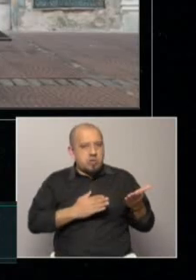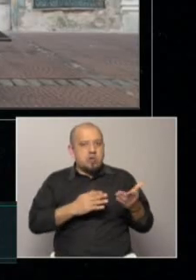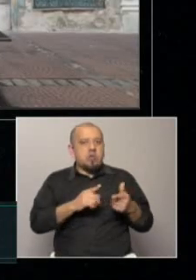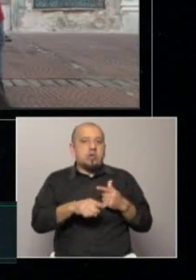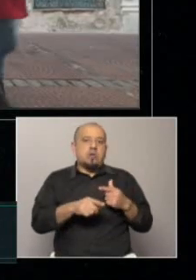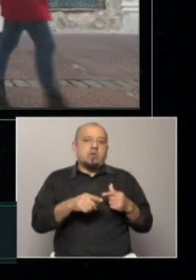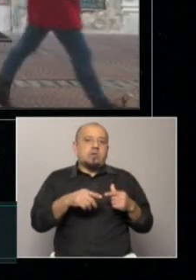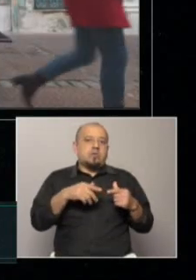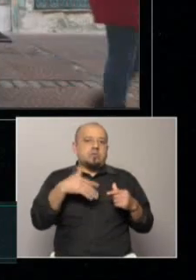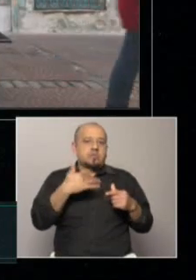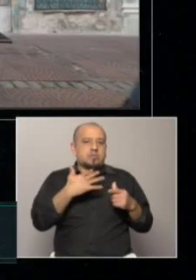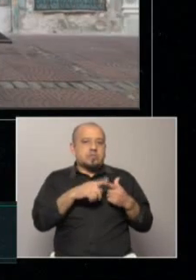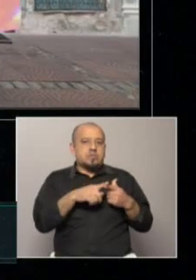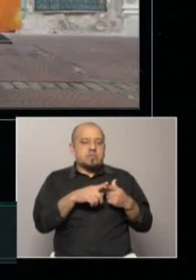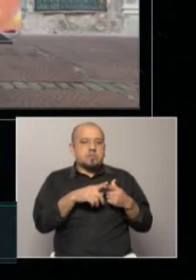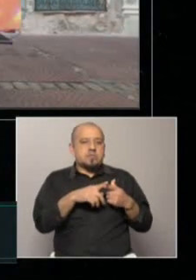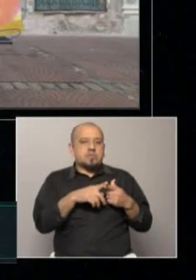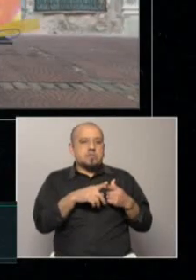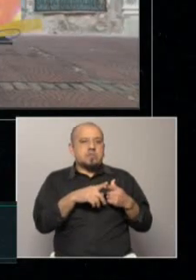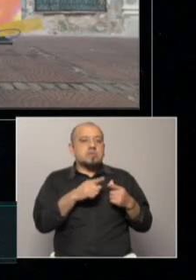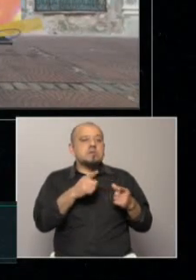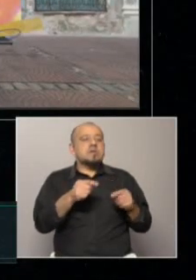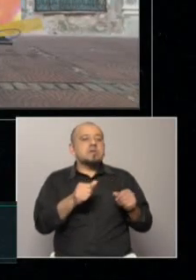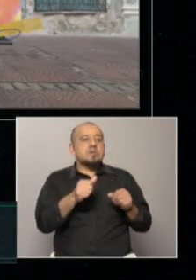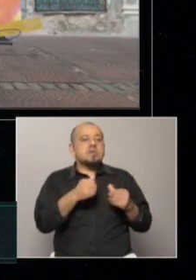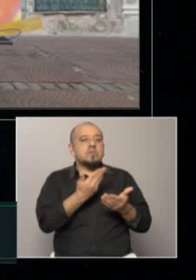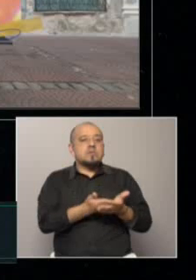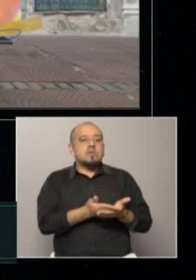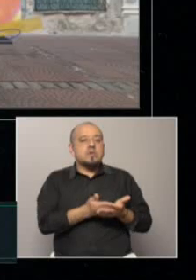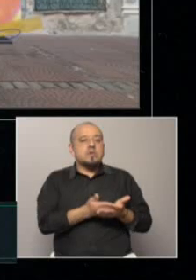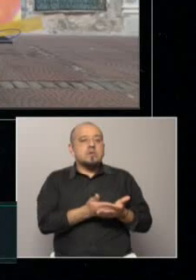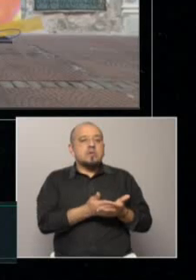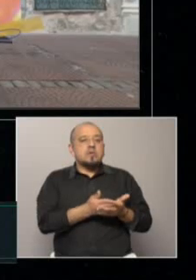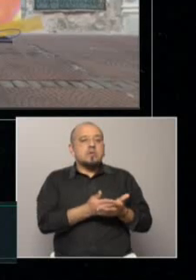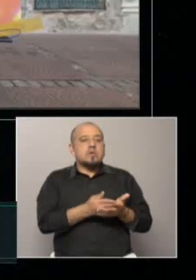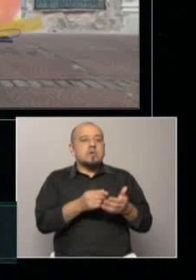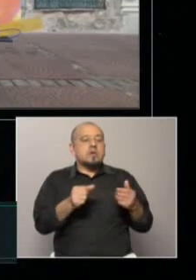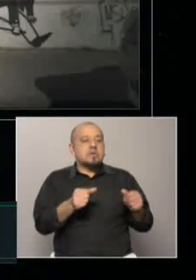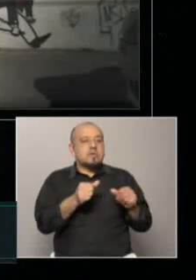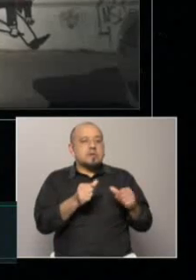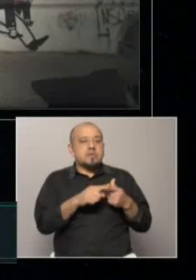Vilariño. Y bueno, se propuso acá el canal hacer